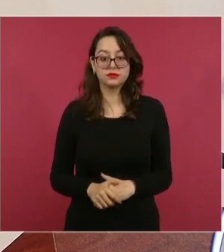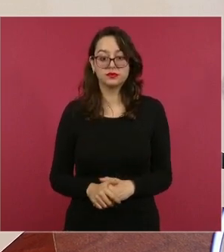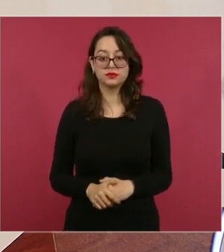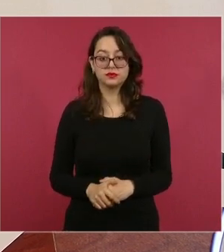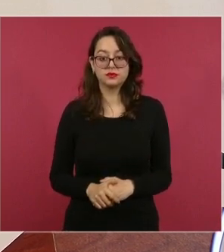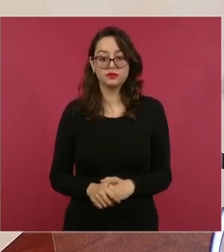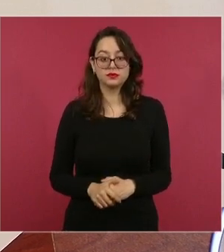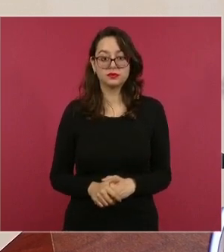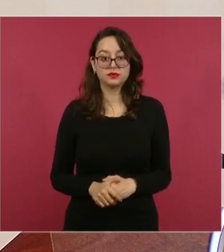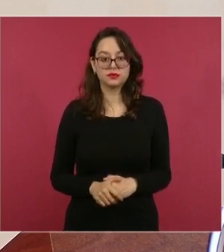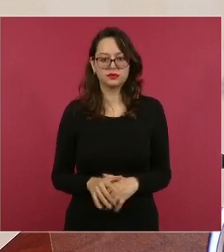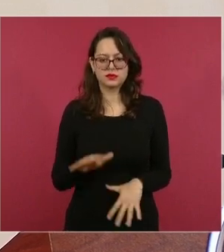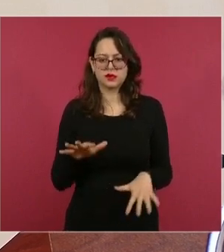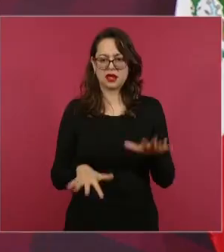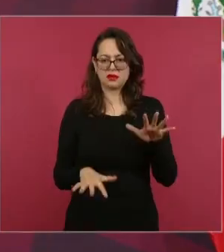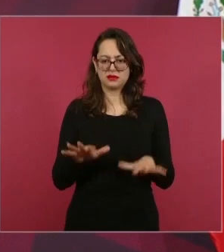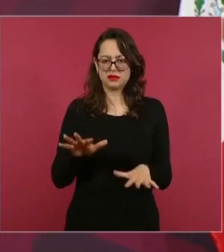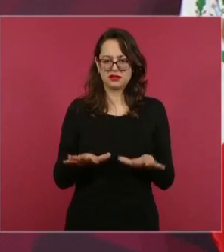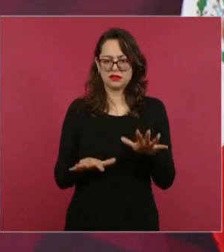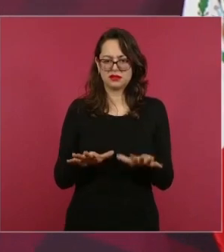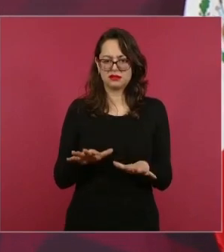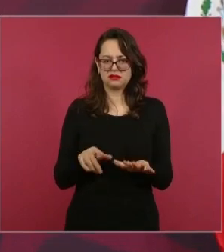es creíble